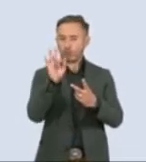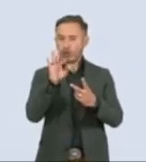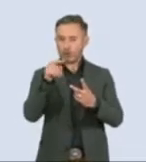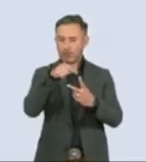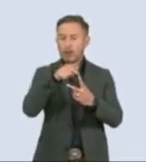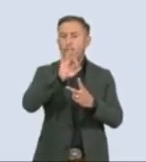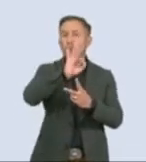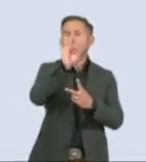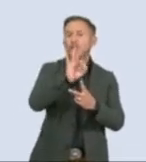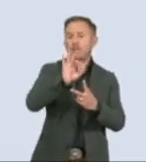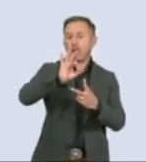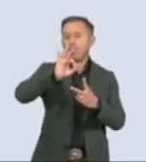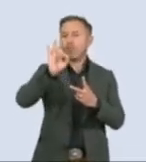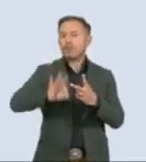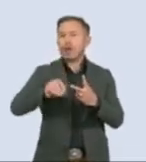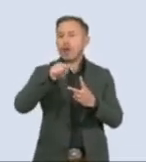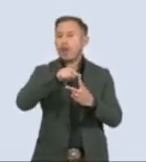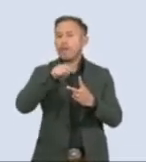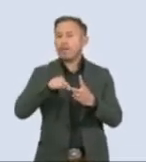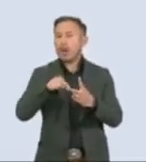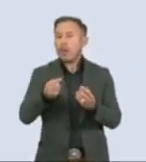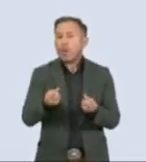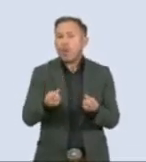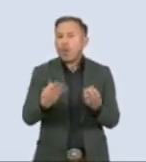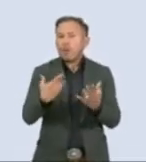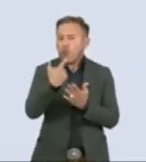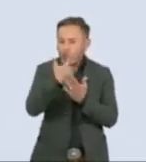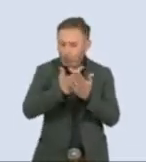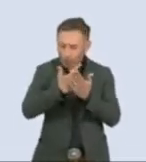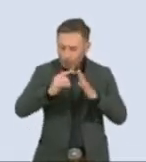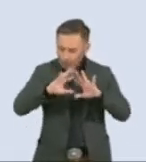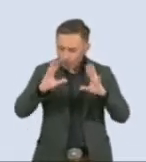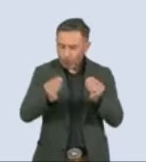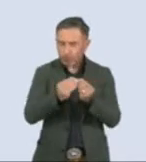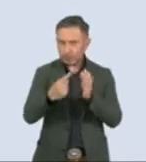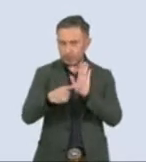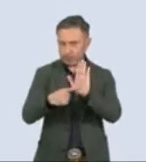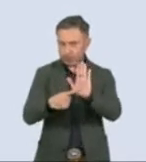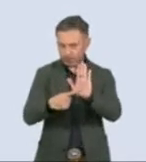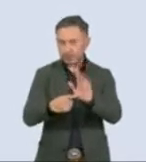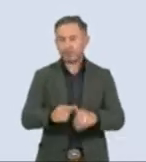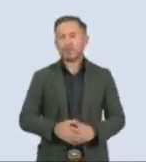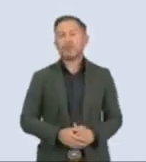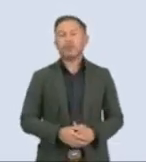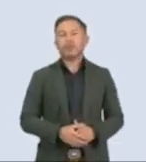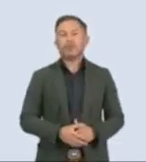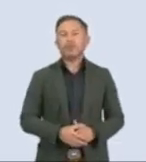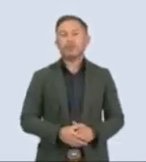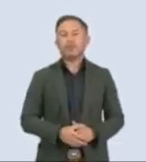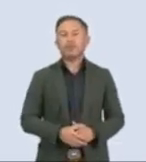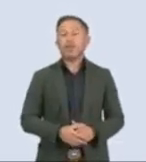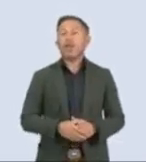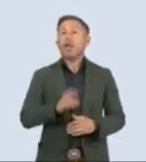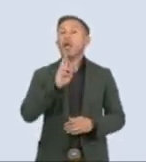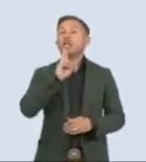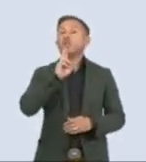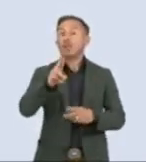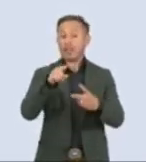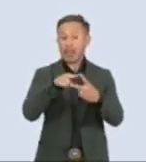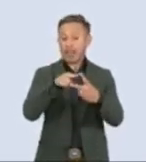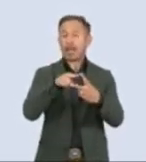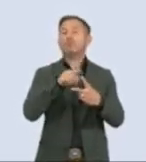mandato arroja los siguientes resultados en relación con la respuesta que se le revoque el mandato